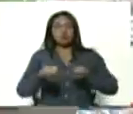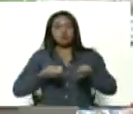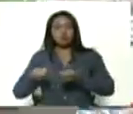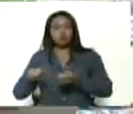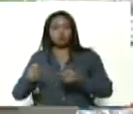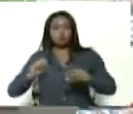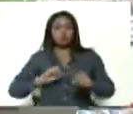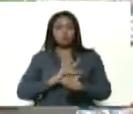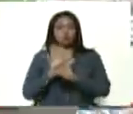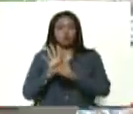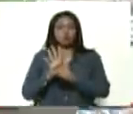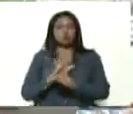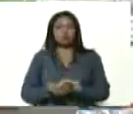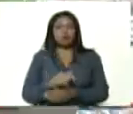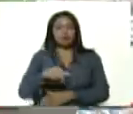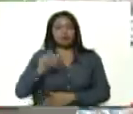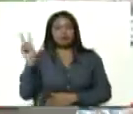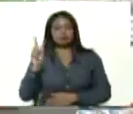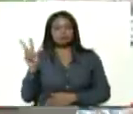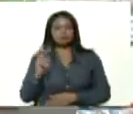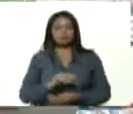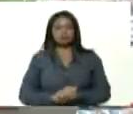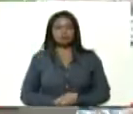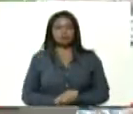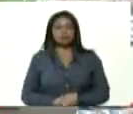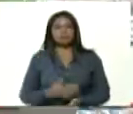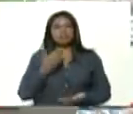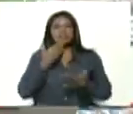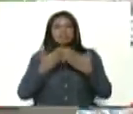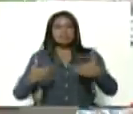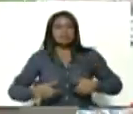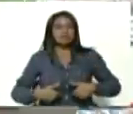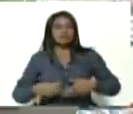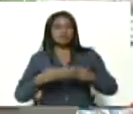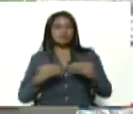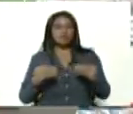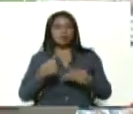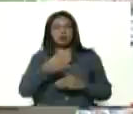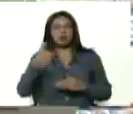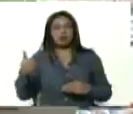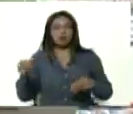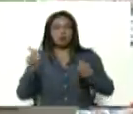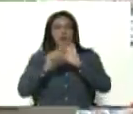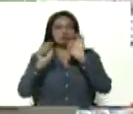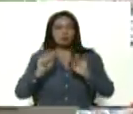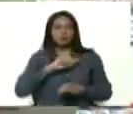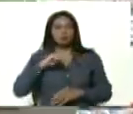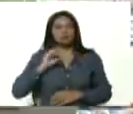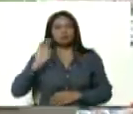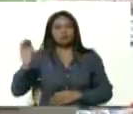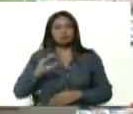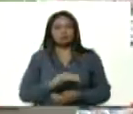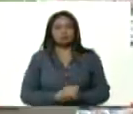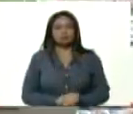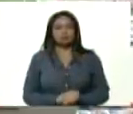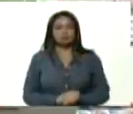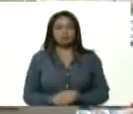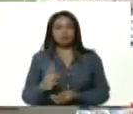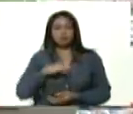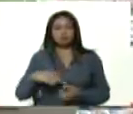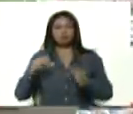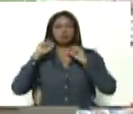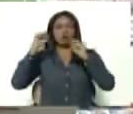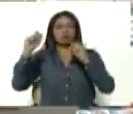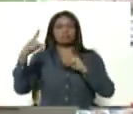del COVID-19 en Venezuela. Gracias al sacrificio de todos y de todas en nuestro país, hemos logrado